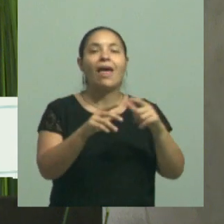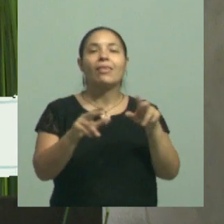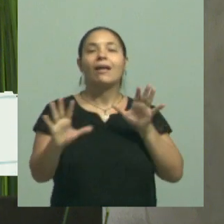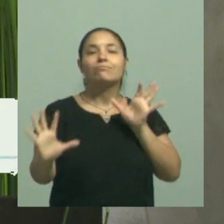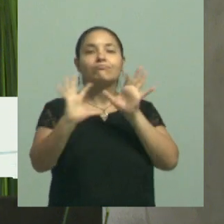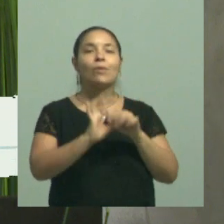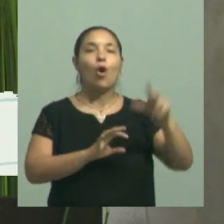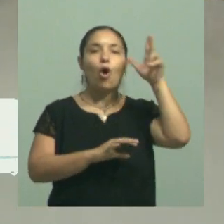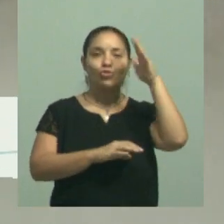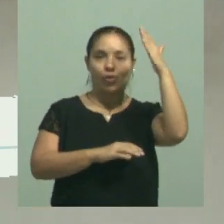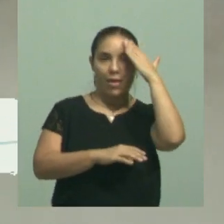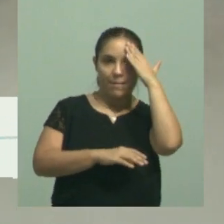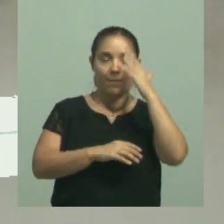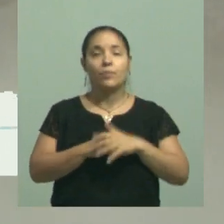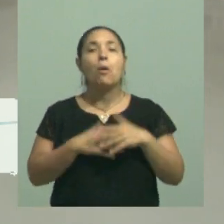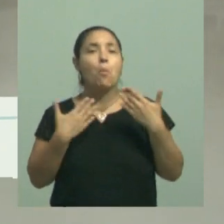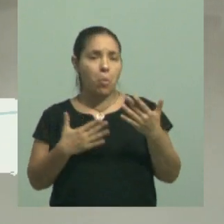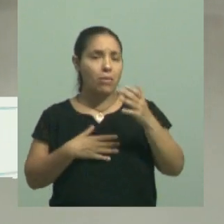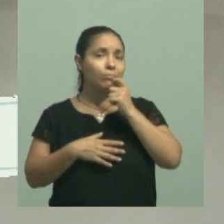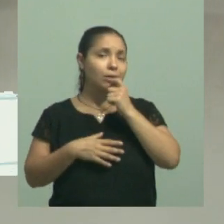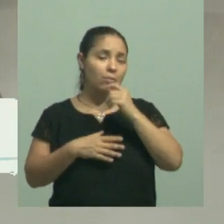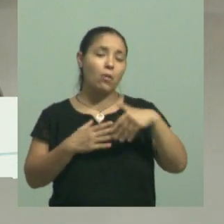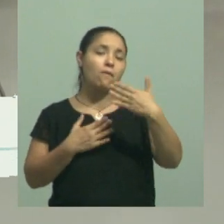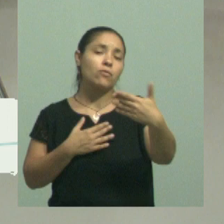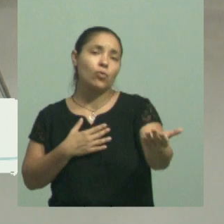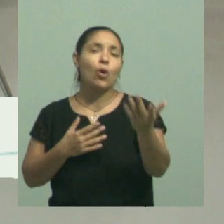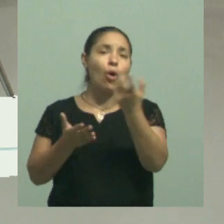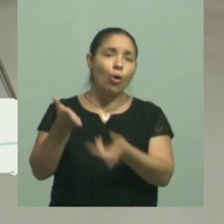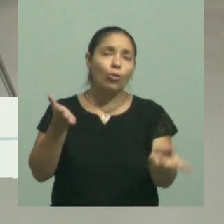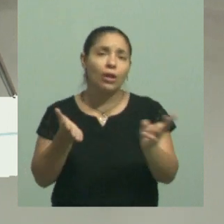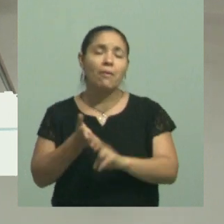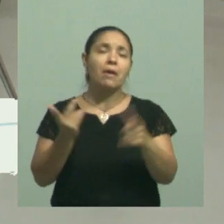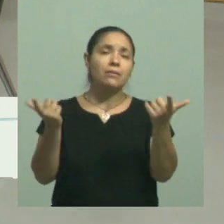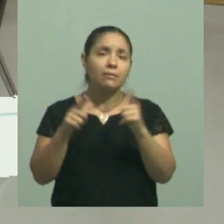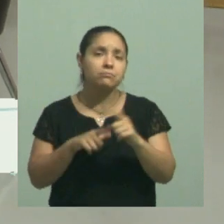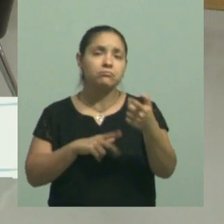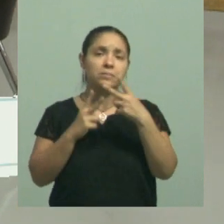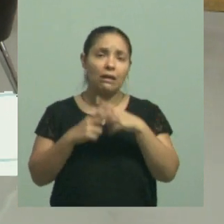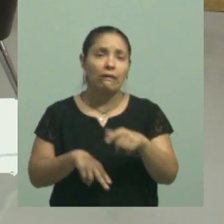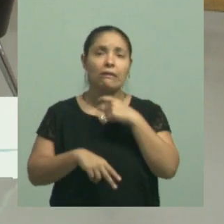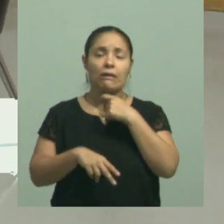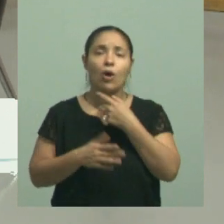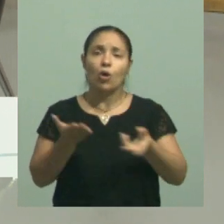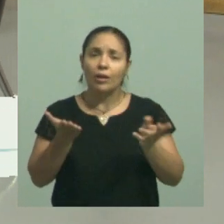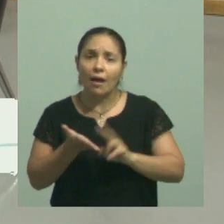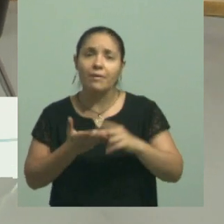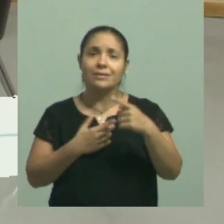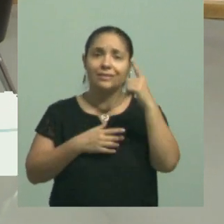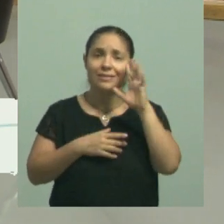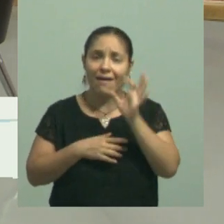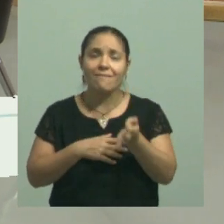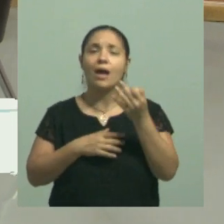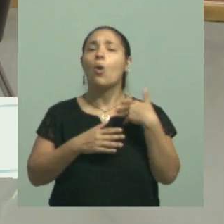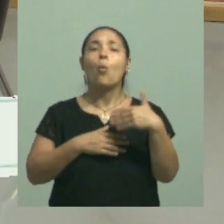durante el año también volver a realizarlo? Digo porque la gente obviamente le va a despertar interés a ver si pueden tener algún tipo de información o en qué